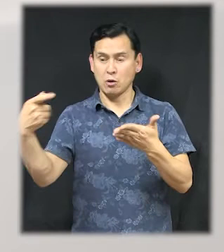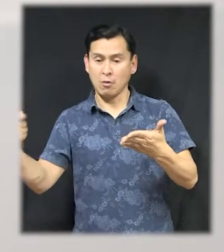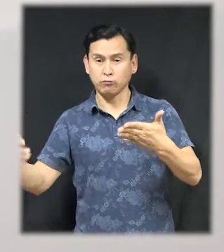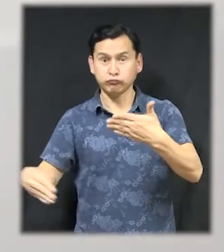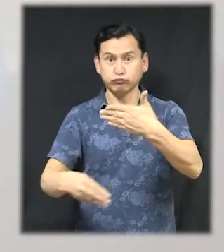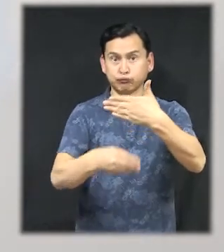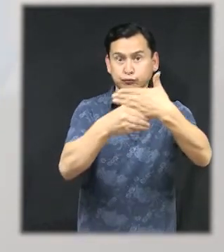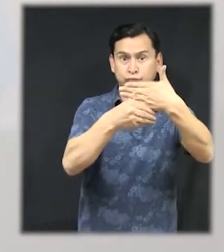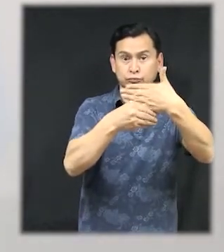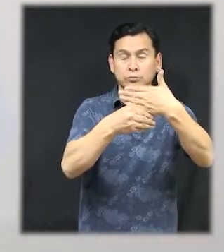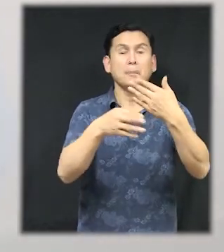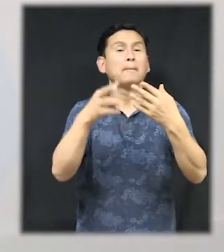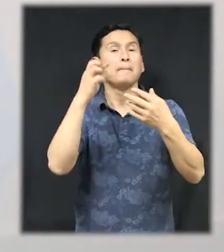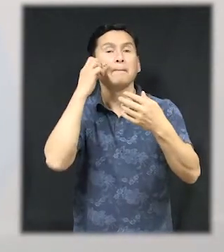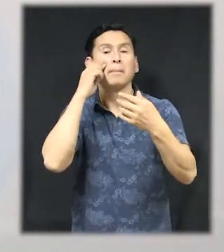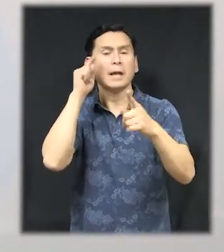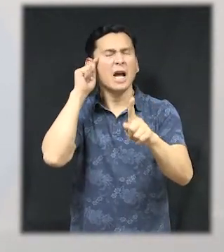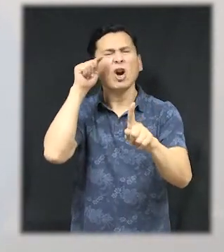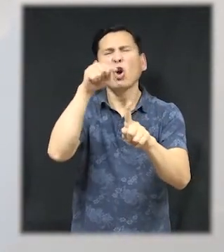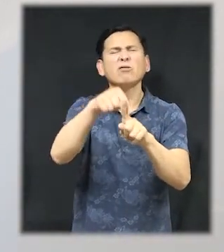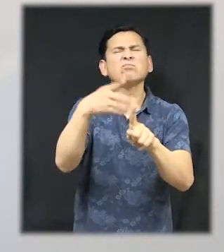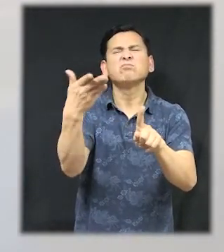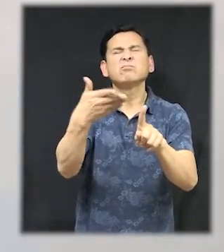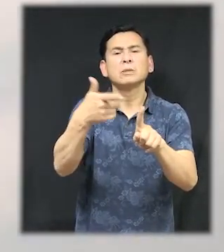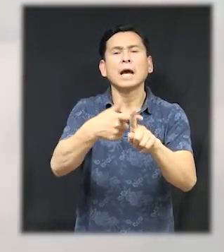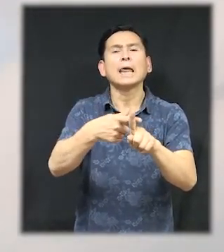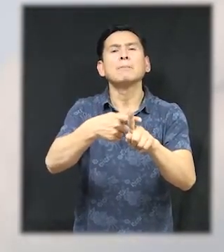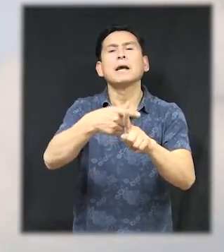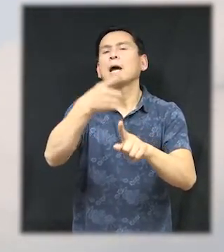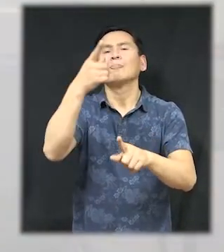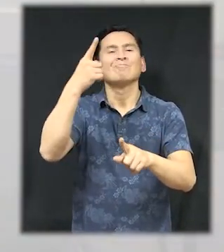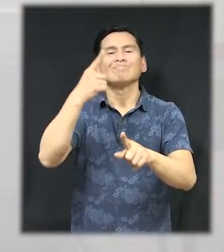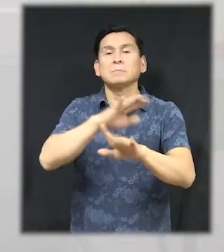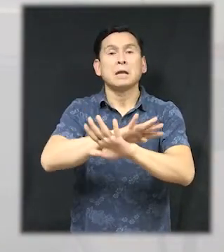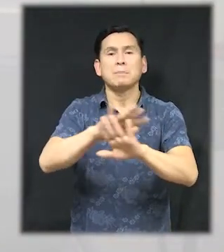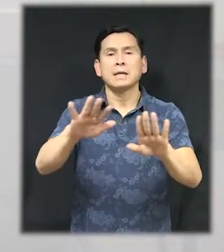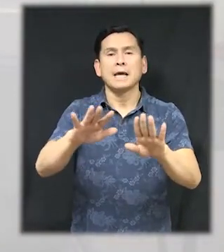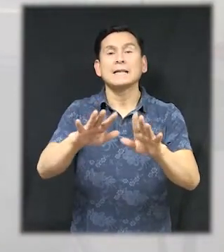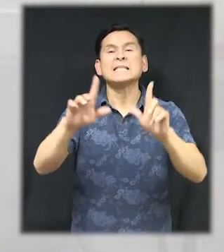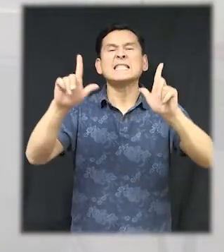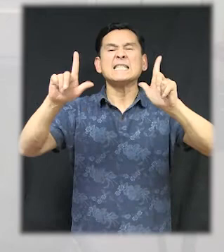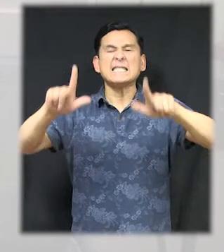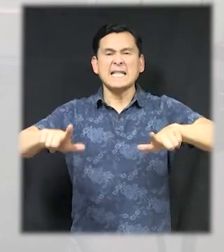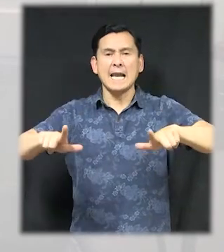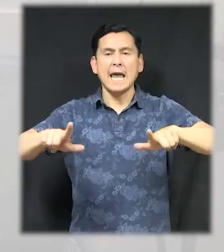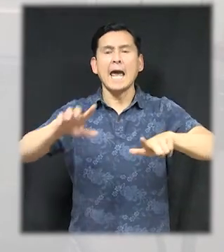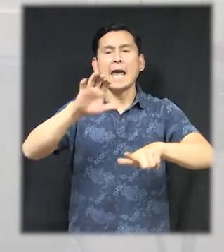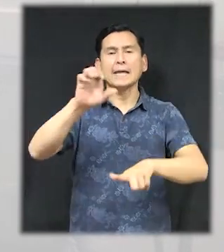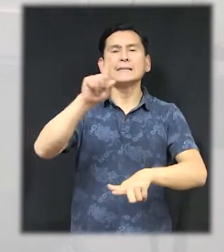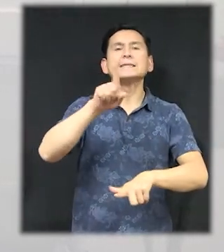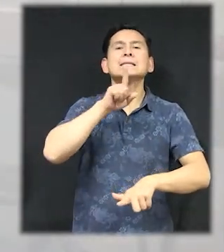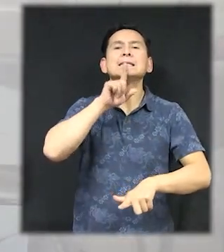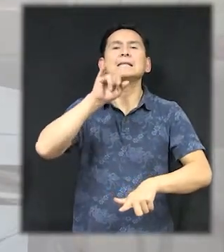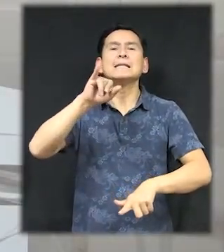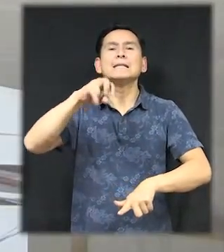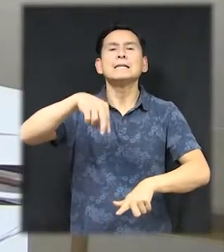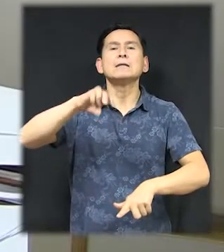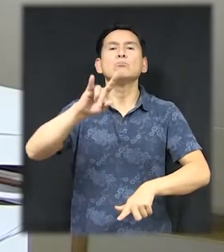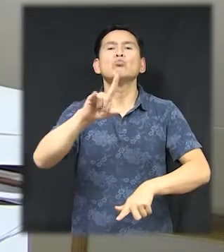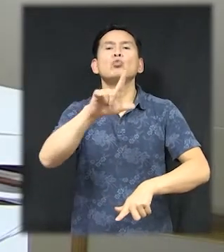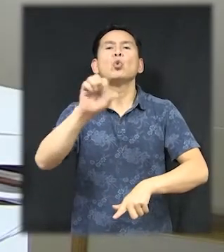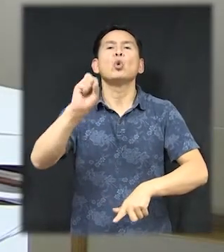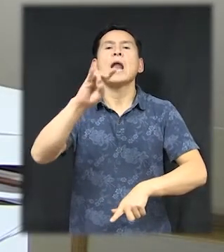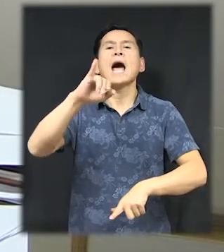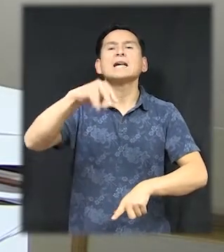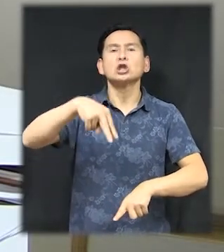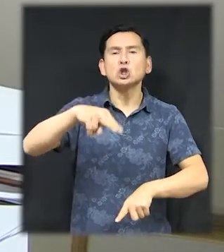de agudos. También se compraron algunos activos no financieros, principalmente asociados